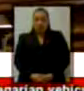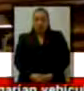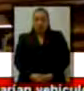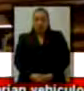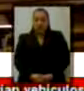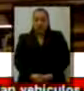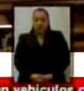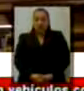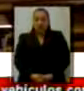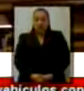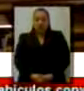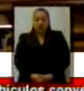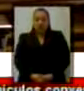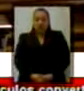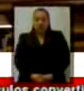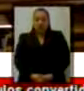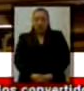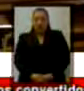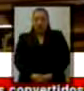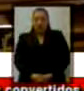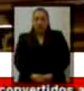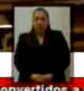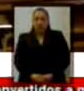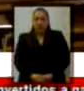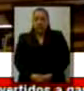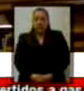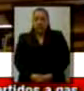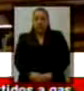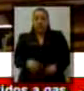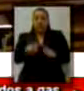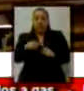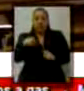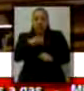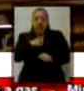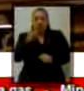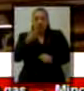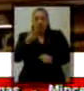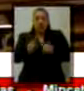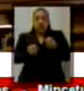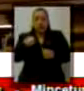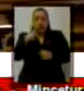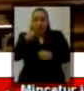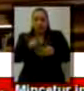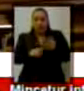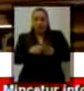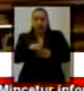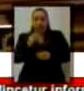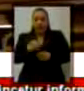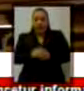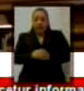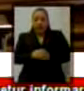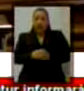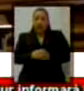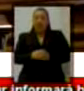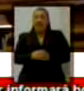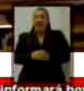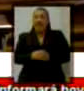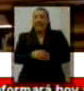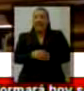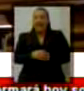Pero generalmente lo que nosotros vemos, lo que los jueces ven, es que ¿quiénes son los más